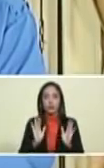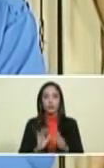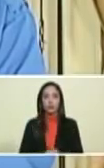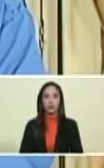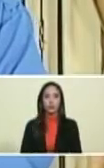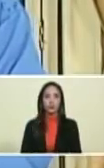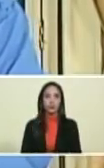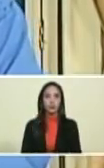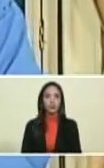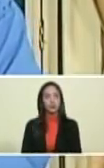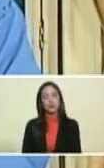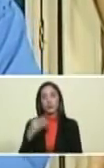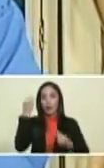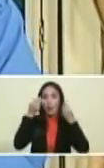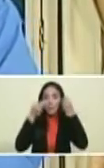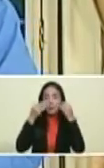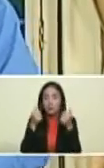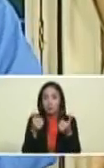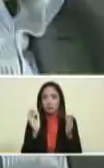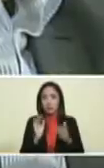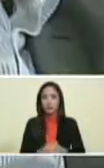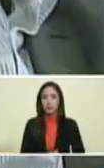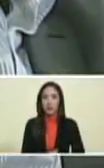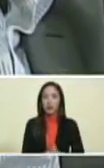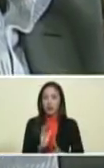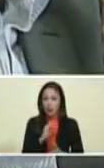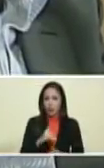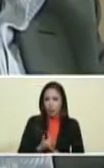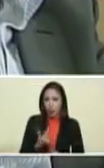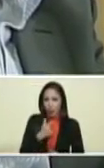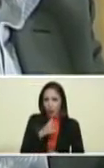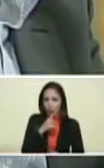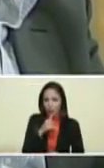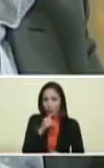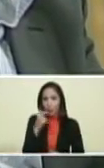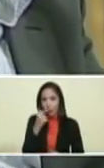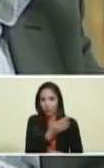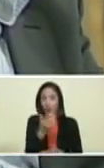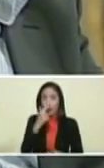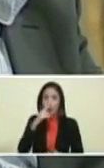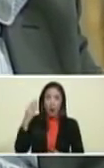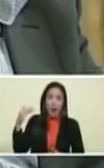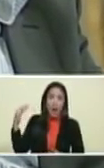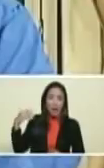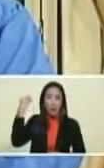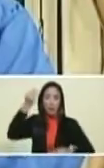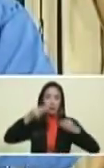Es el mecanismo, lo pensamos bien. Yo les puedo decir, personalmente lo pensé durante años,